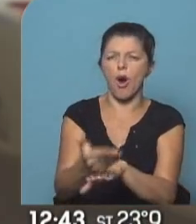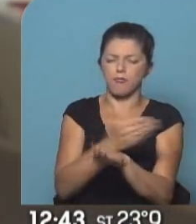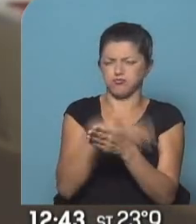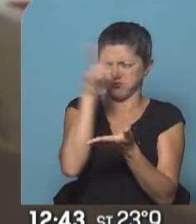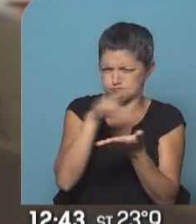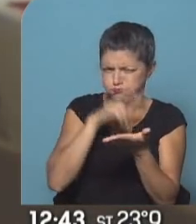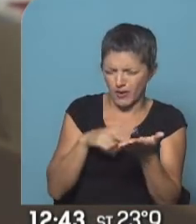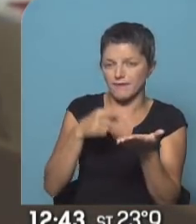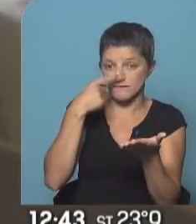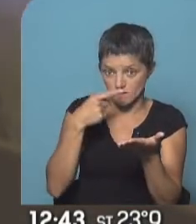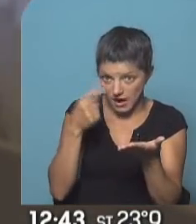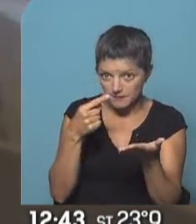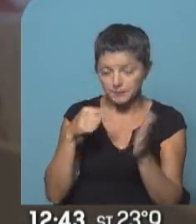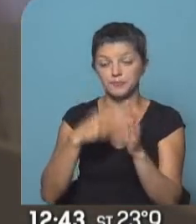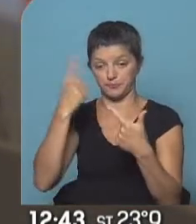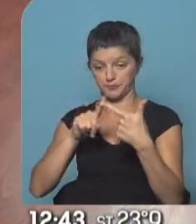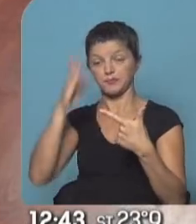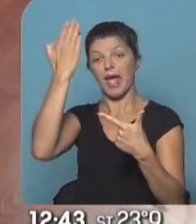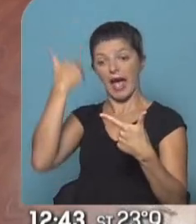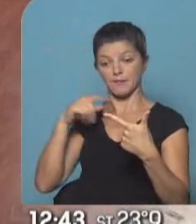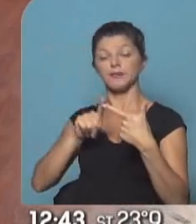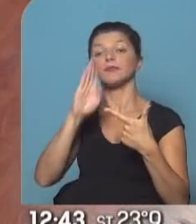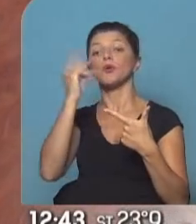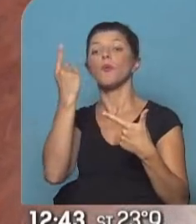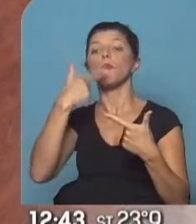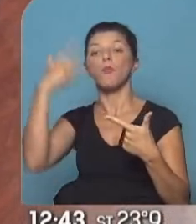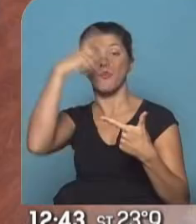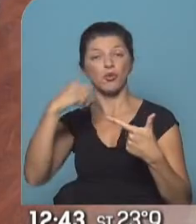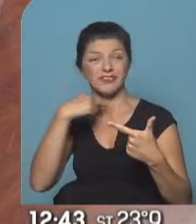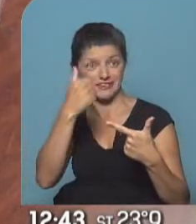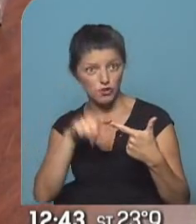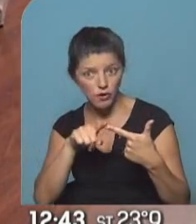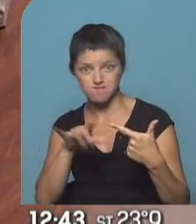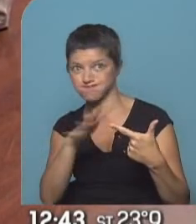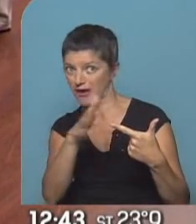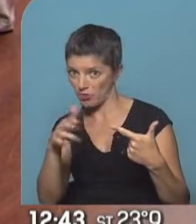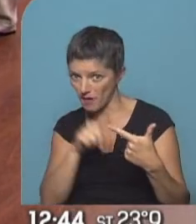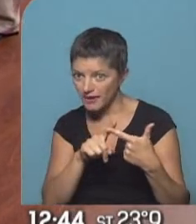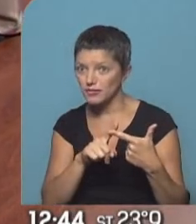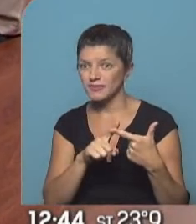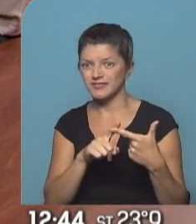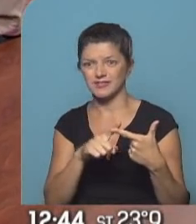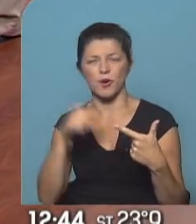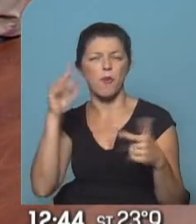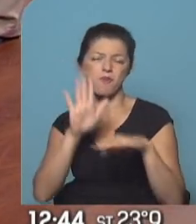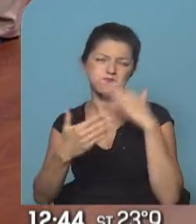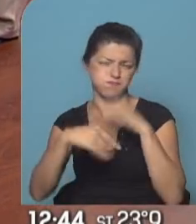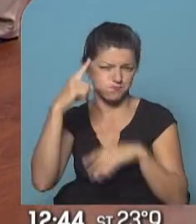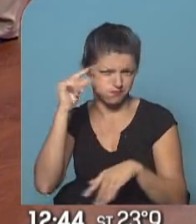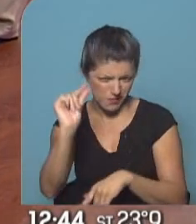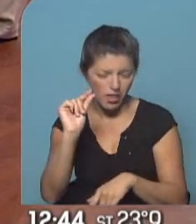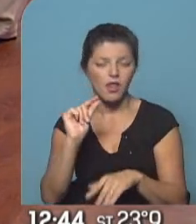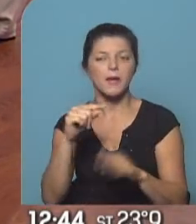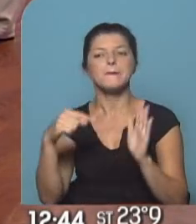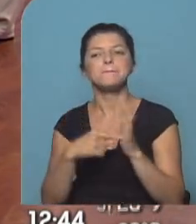leer. George Bush, hijo, no era así, era bastante ignorante. Sin embargo, al mismo tiempo, no tenía la cosa caprichosa,